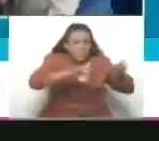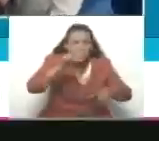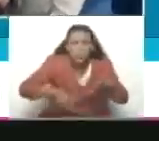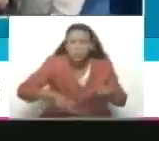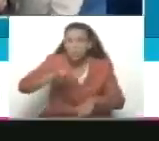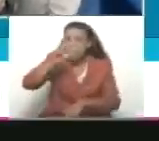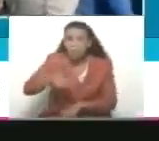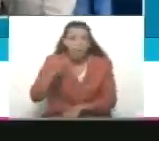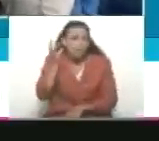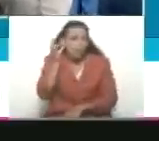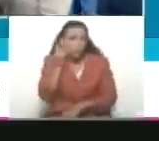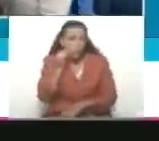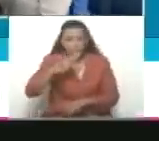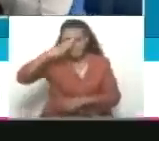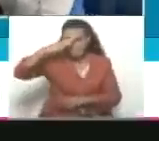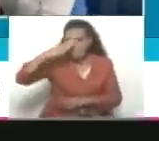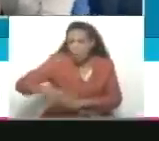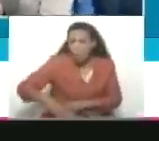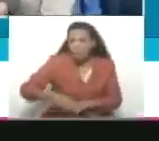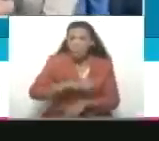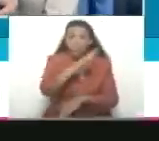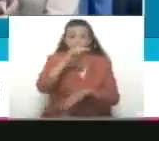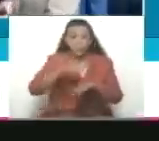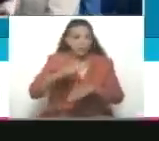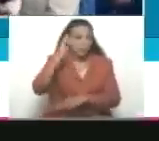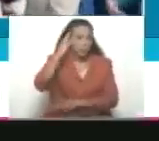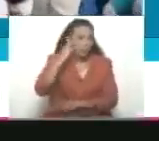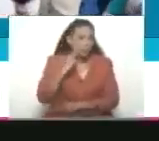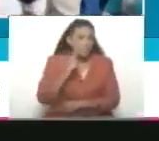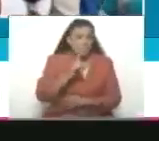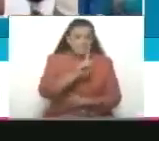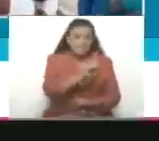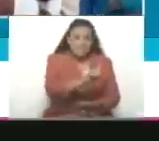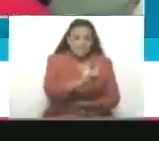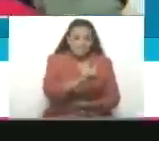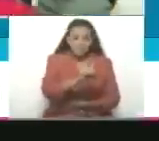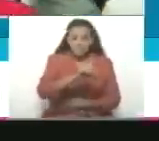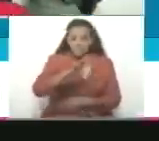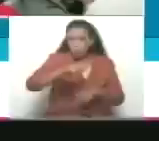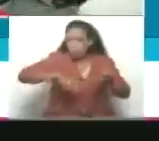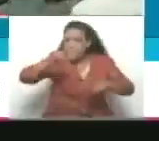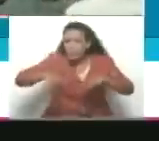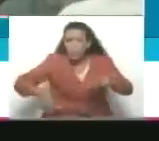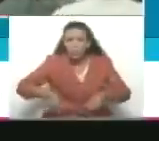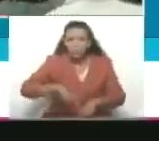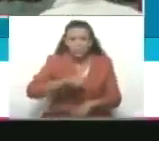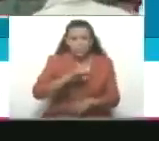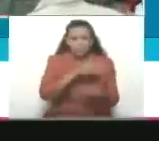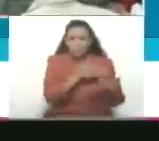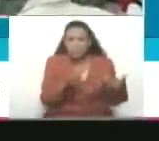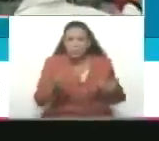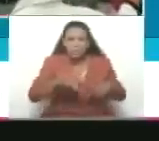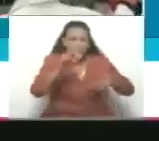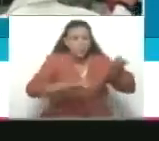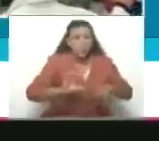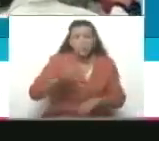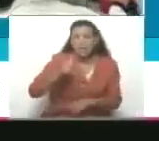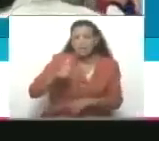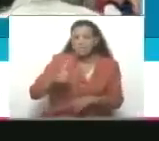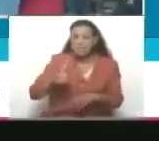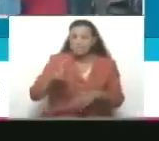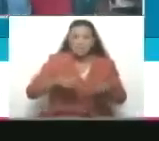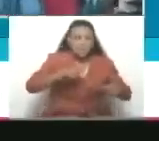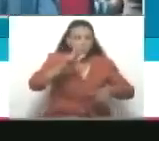de hombres y mujeres de la Fuerza Armada nacional bolivariana cientos de policías decenas de